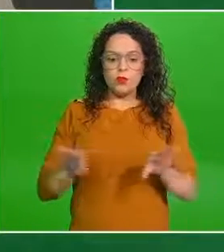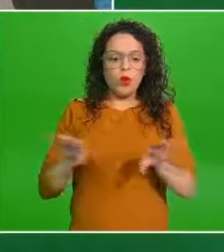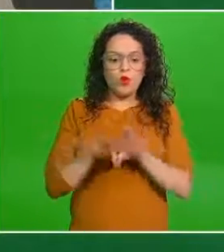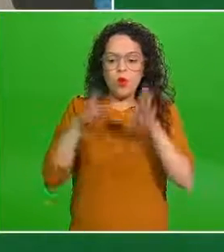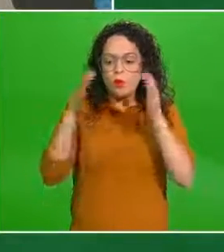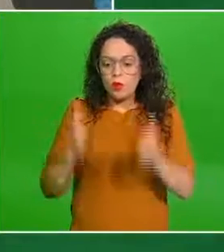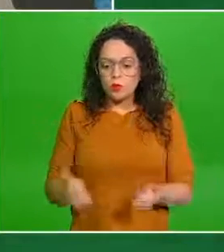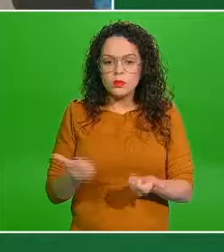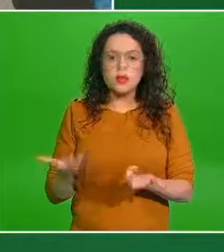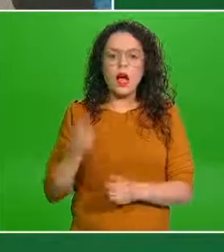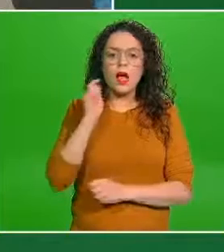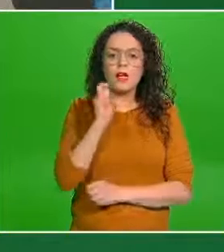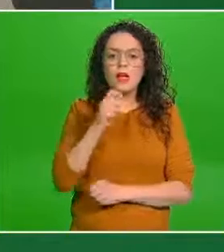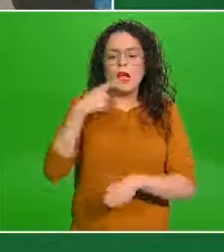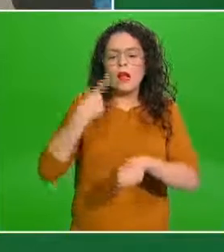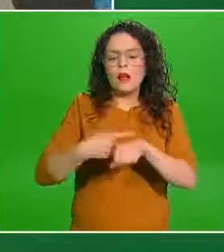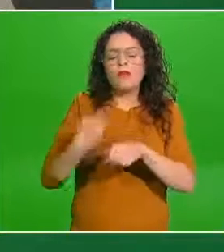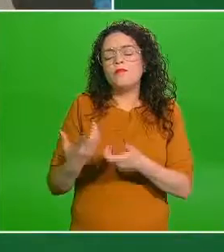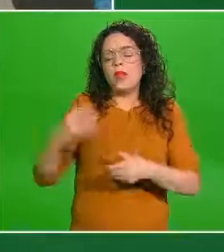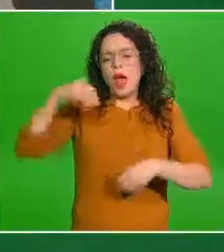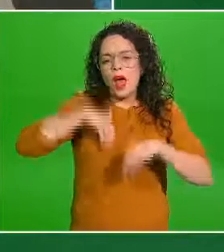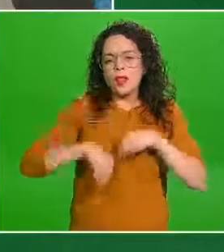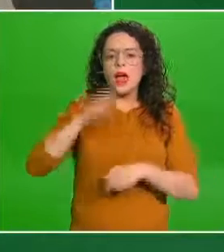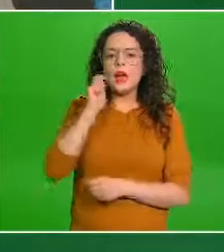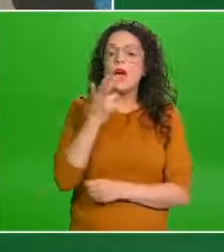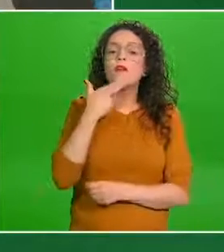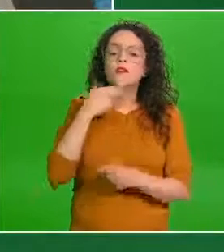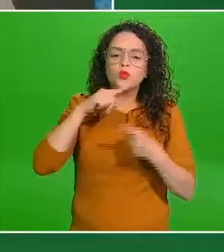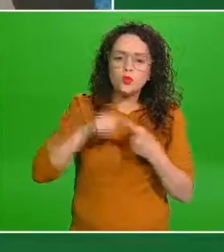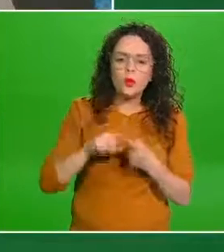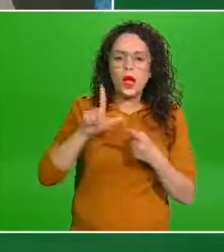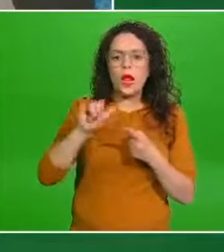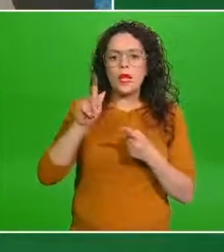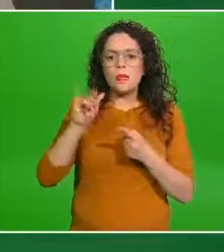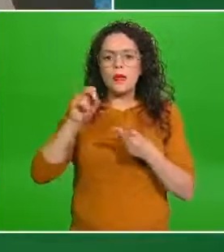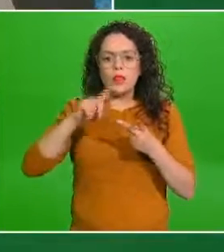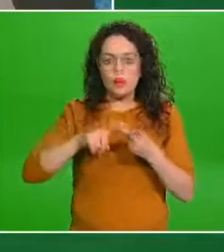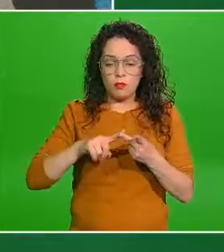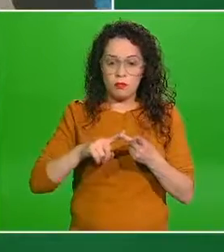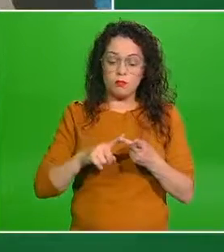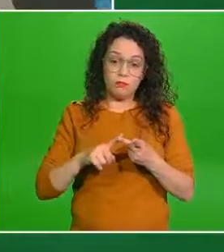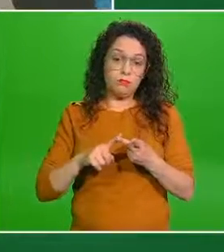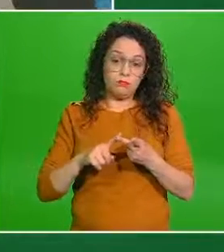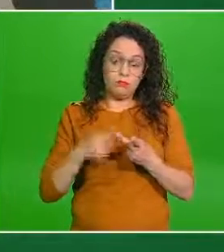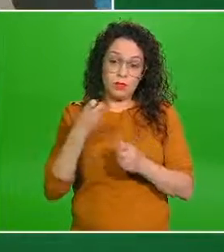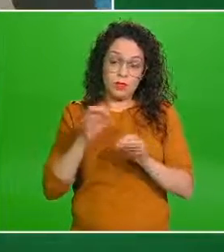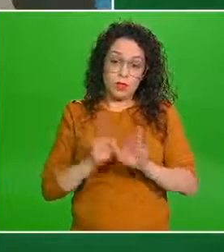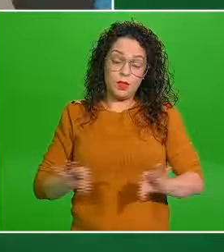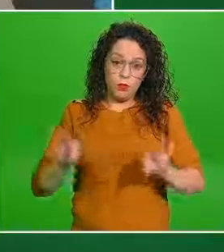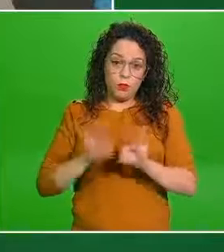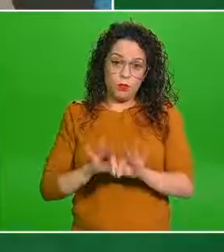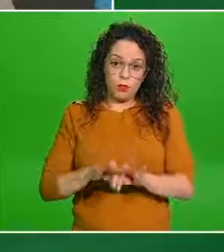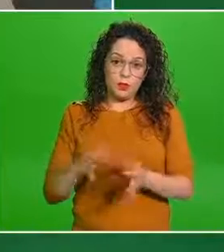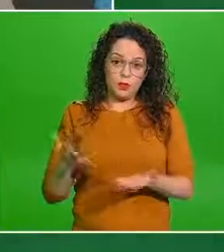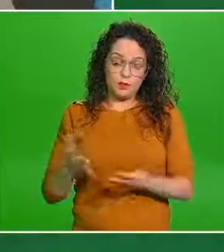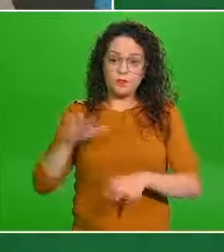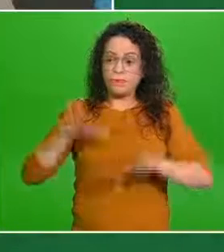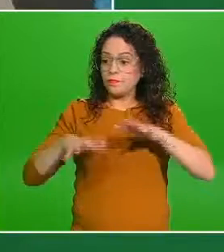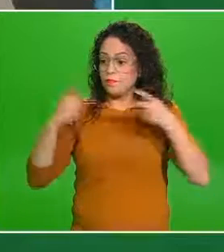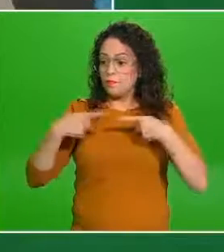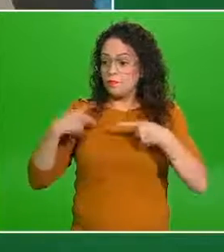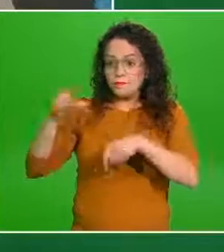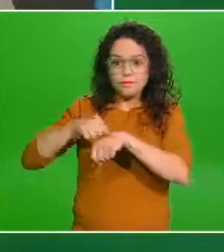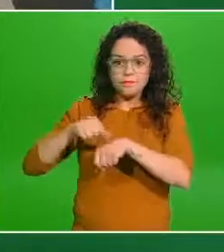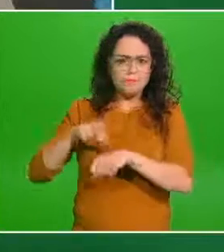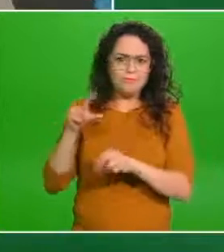con nuestros lípidos, ¿sí?, cómo está nuestra glucosa, sin que nos sintamos mal. Es algo que muchas veces ni siquiera el mismo personal de